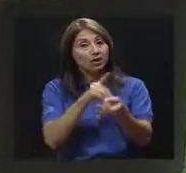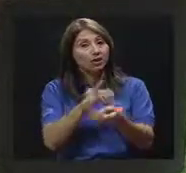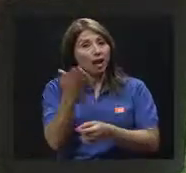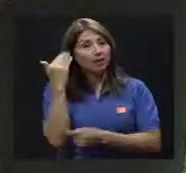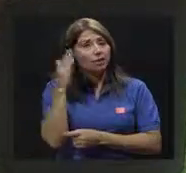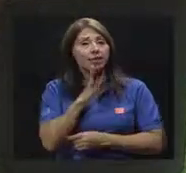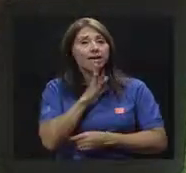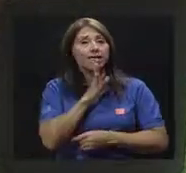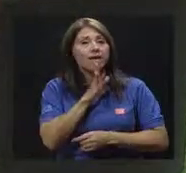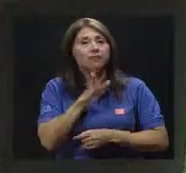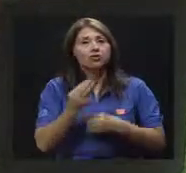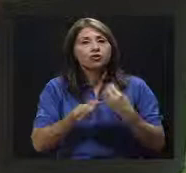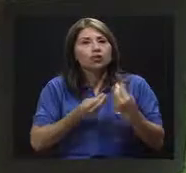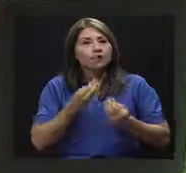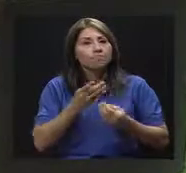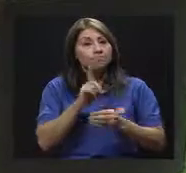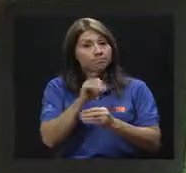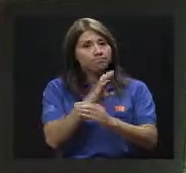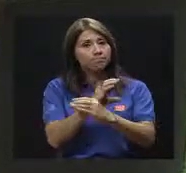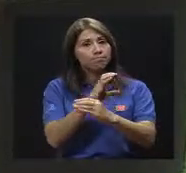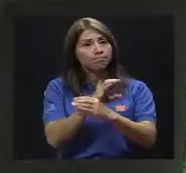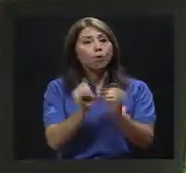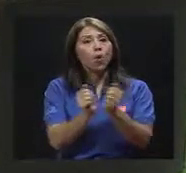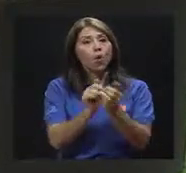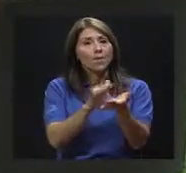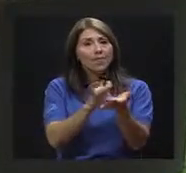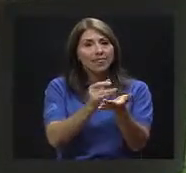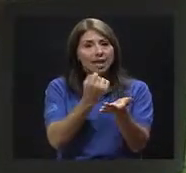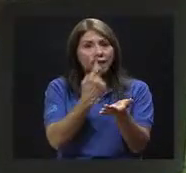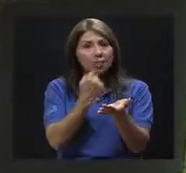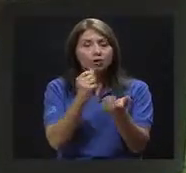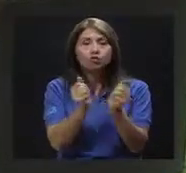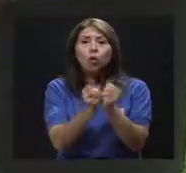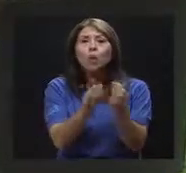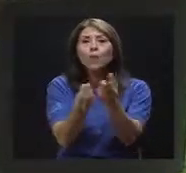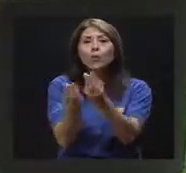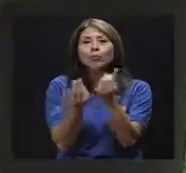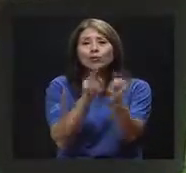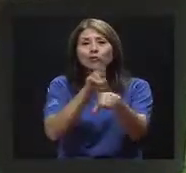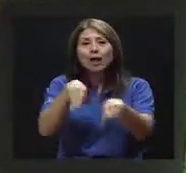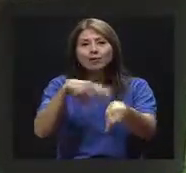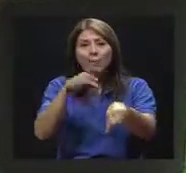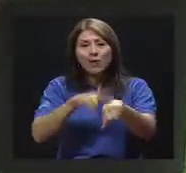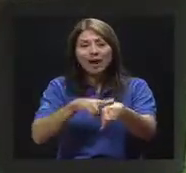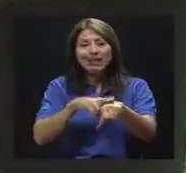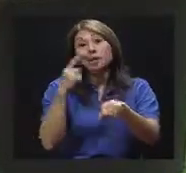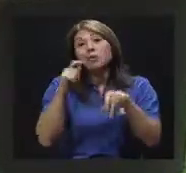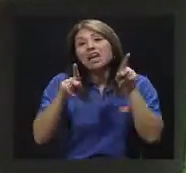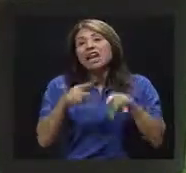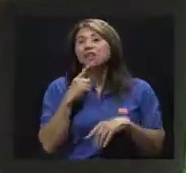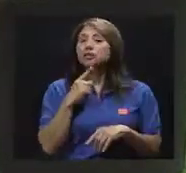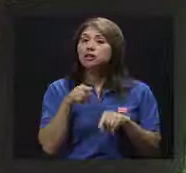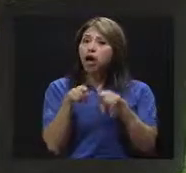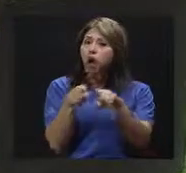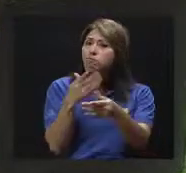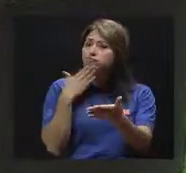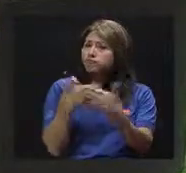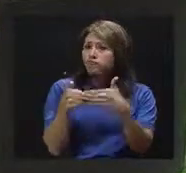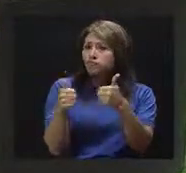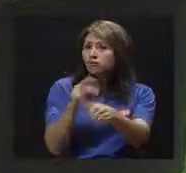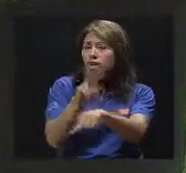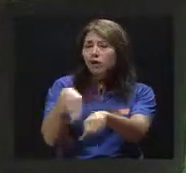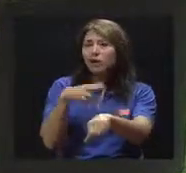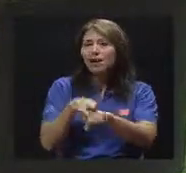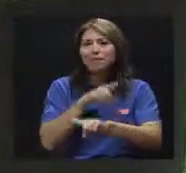anteriormente hablábamos también de cómo hay que tener cuidado, ¿verdad?, con estos medicamentos o productos naturales, porque la gente dirá que son muy benévolos,